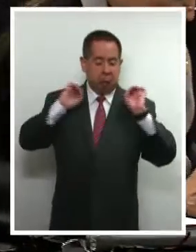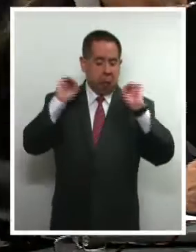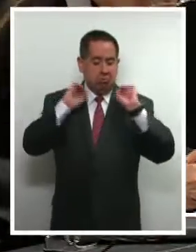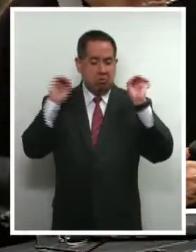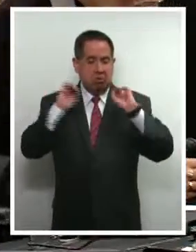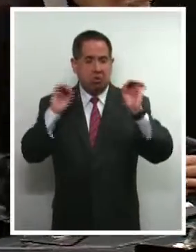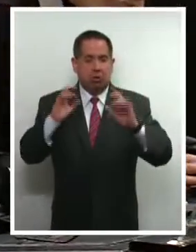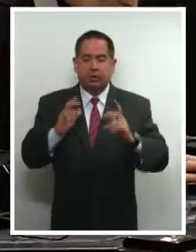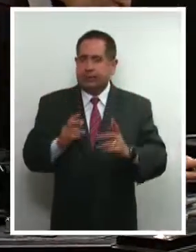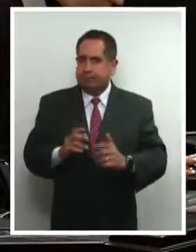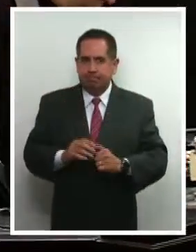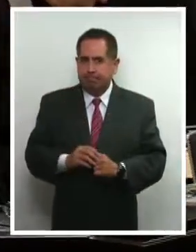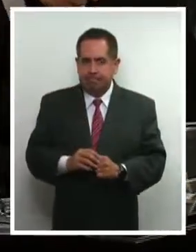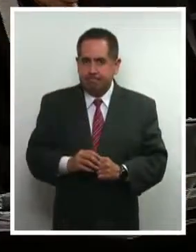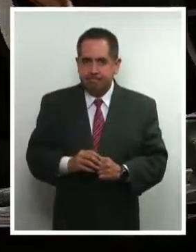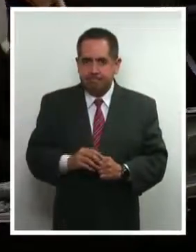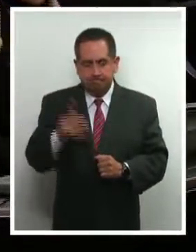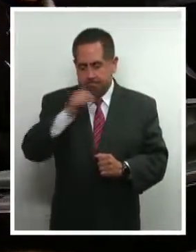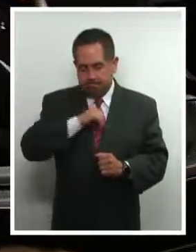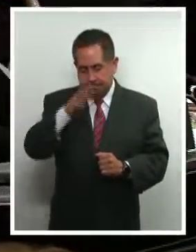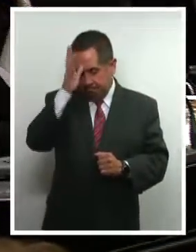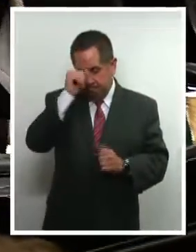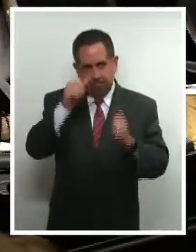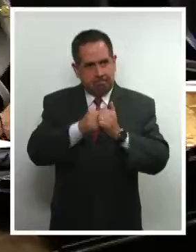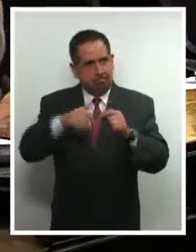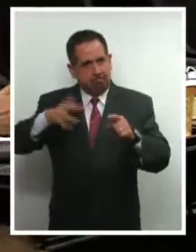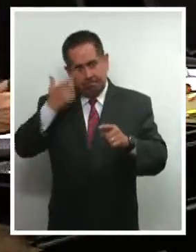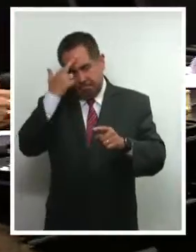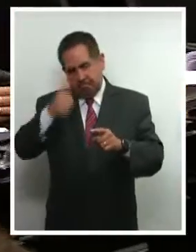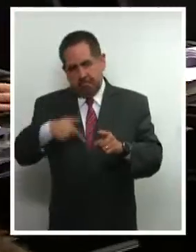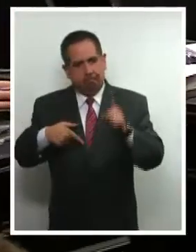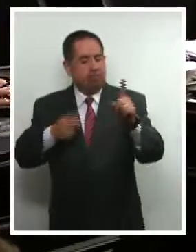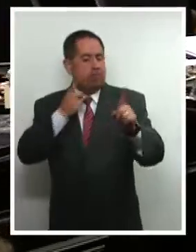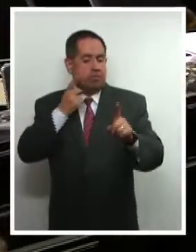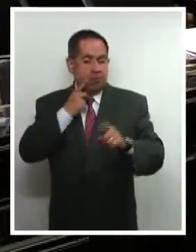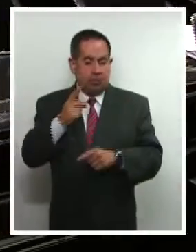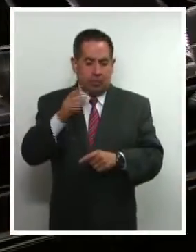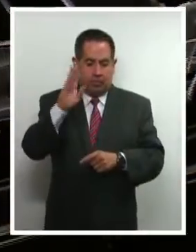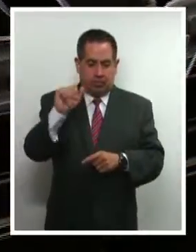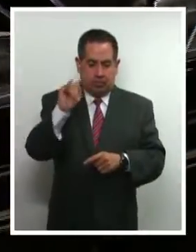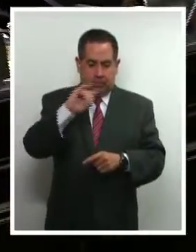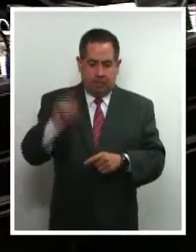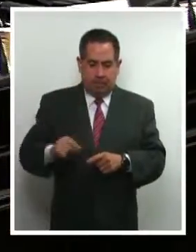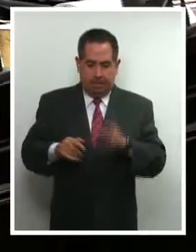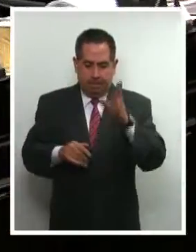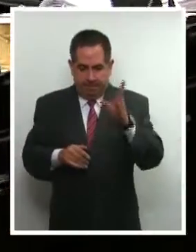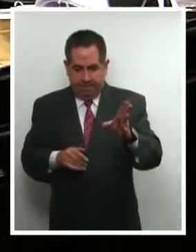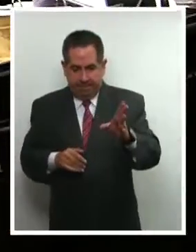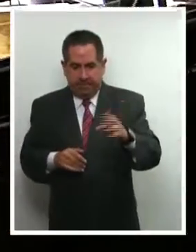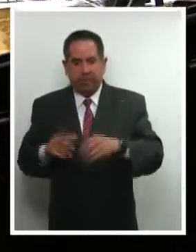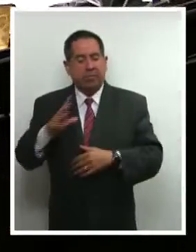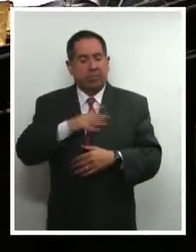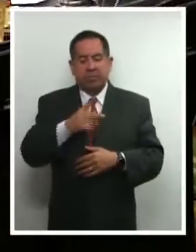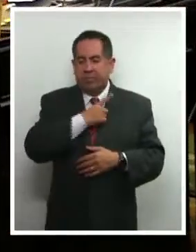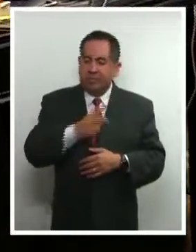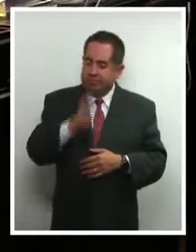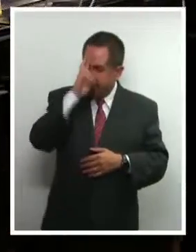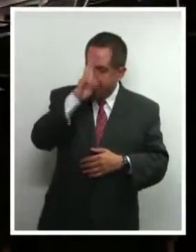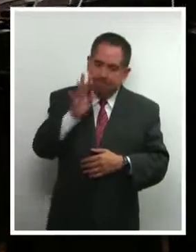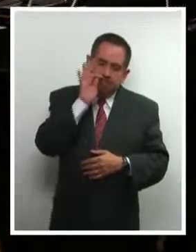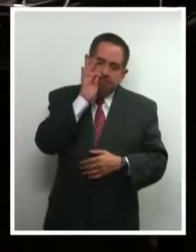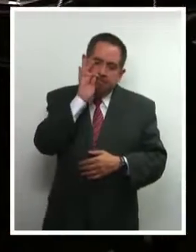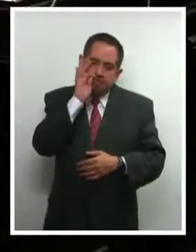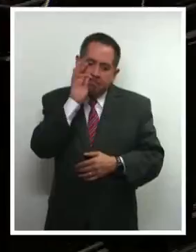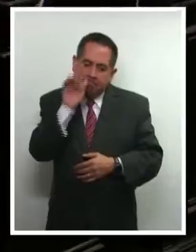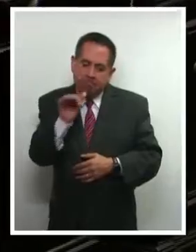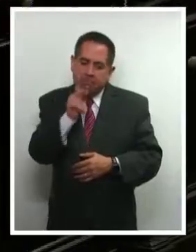acuerdos alcanzados. Coincido con lo dicho por el diputado Bernardo Batis, hay que honrar la